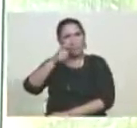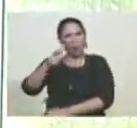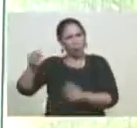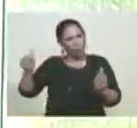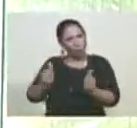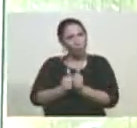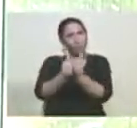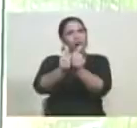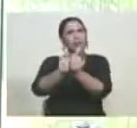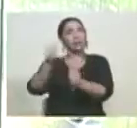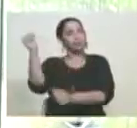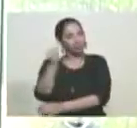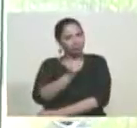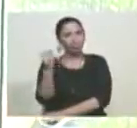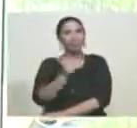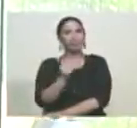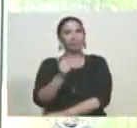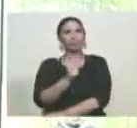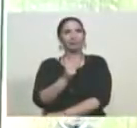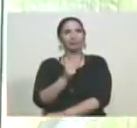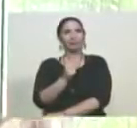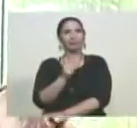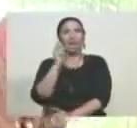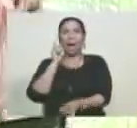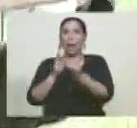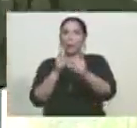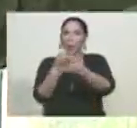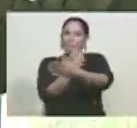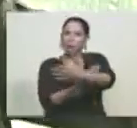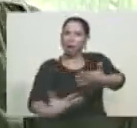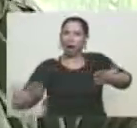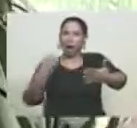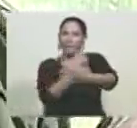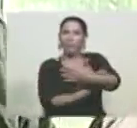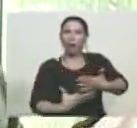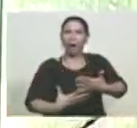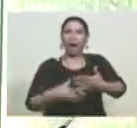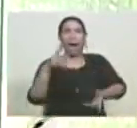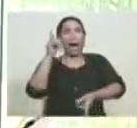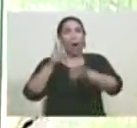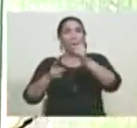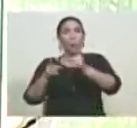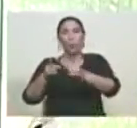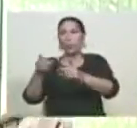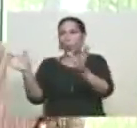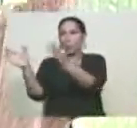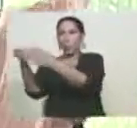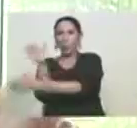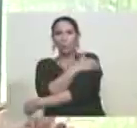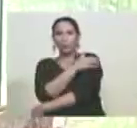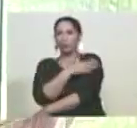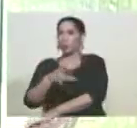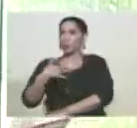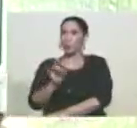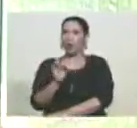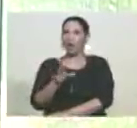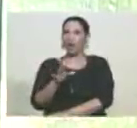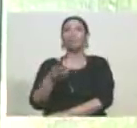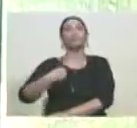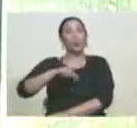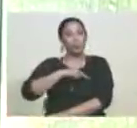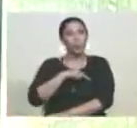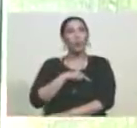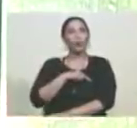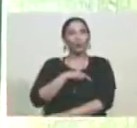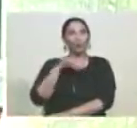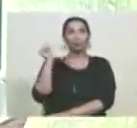acompañan. Sí, a lo mejor que te costará mucha sangre y a los que están de lado allá no les duela. Pero nosotros, sí, Señor